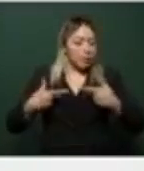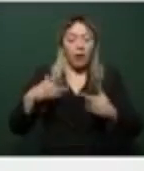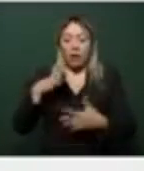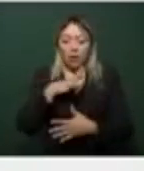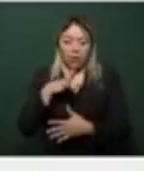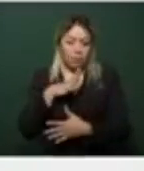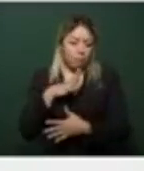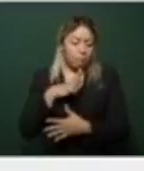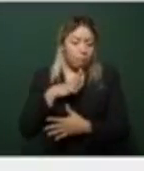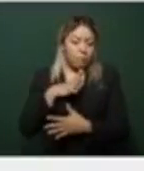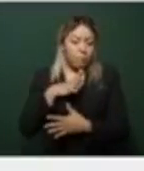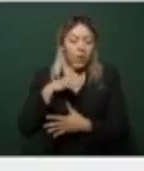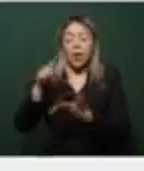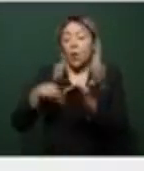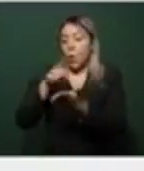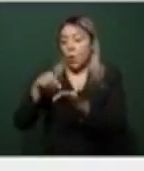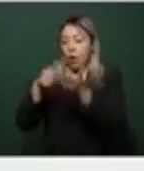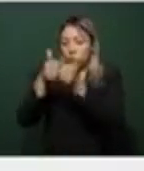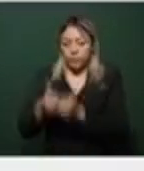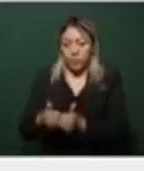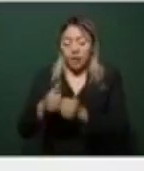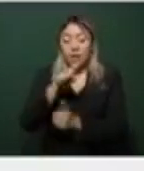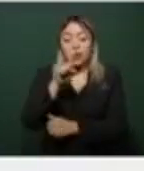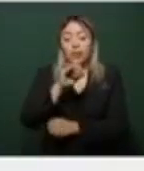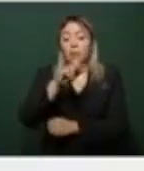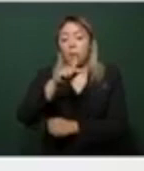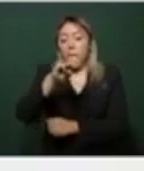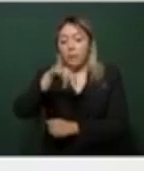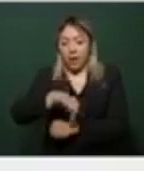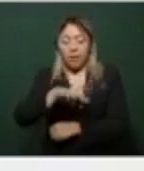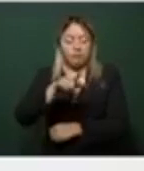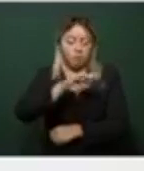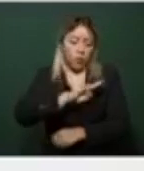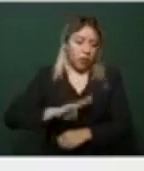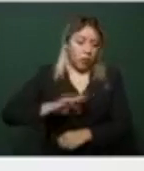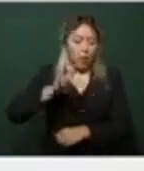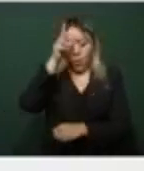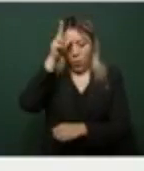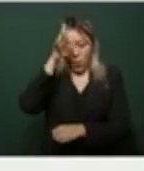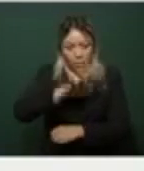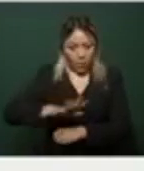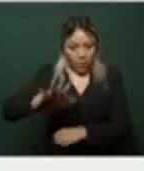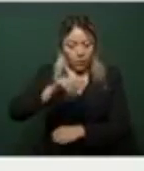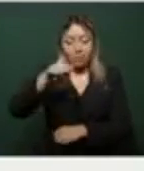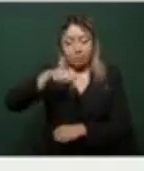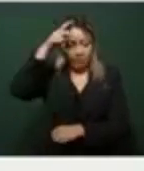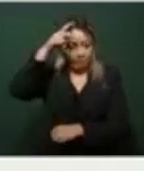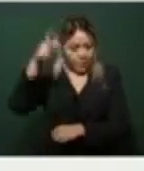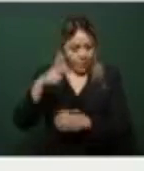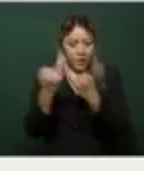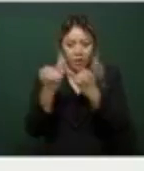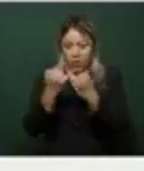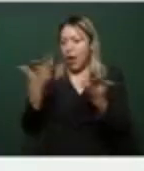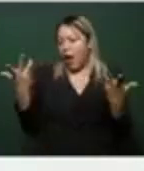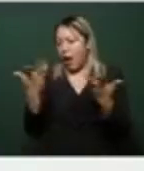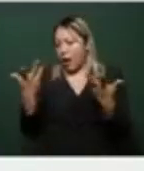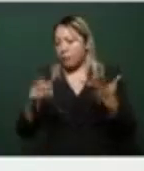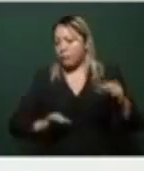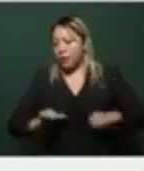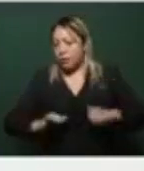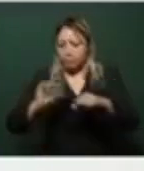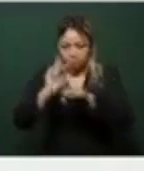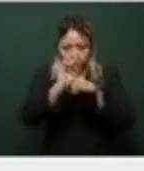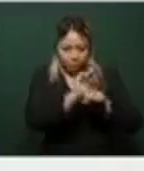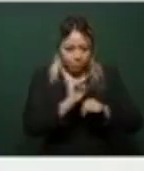bases en Zimapán, Huejutla y aquí en Pachuca, desde esos puntos hacen esta actividad.